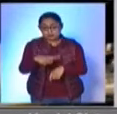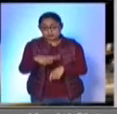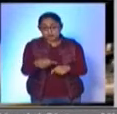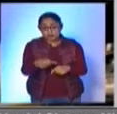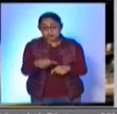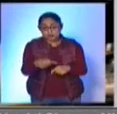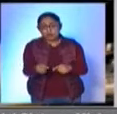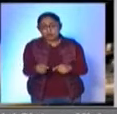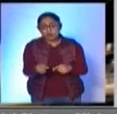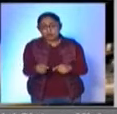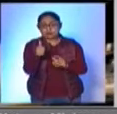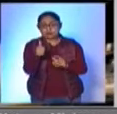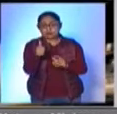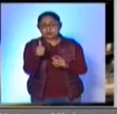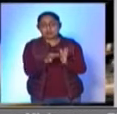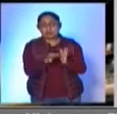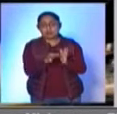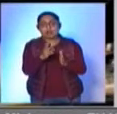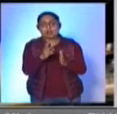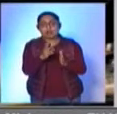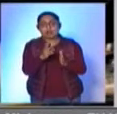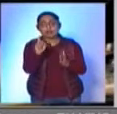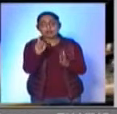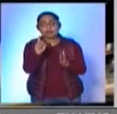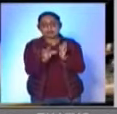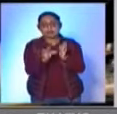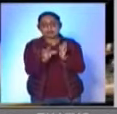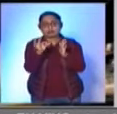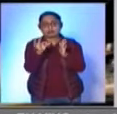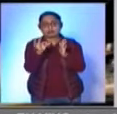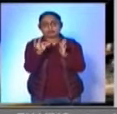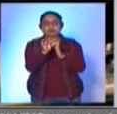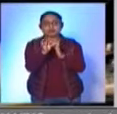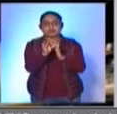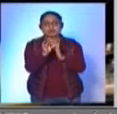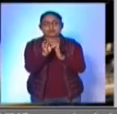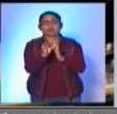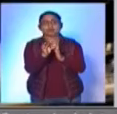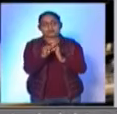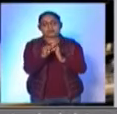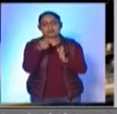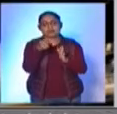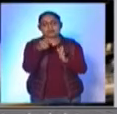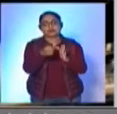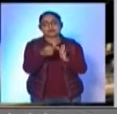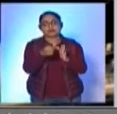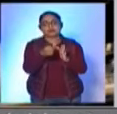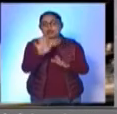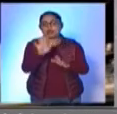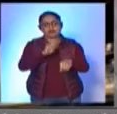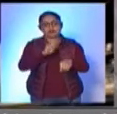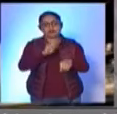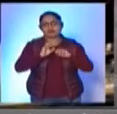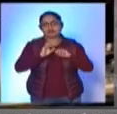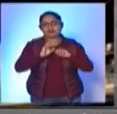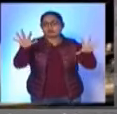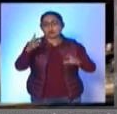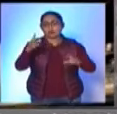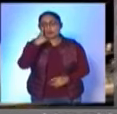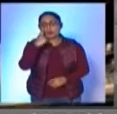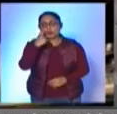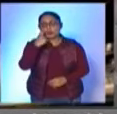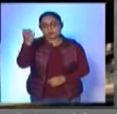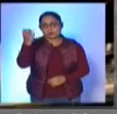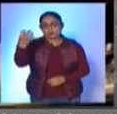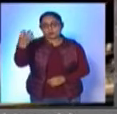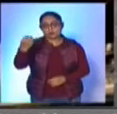estaremos superando los 30 puntos y entonces estaremos declarados en alerta roja. Aureoles Conejo hizo un